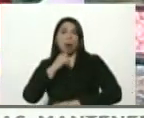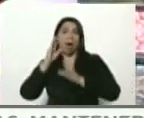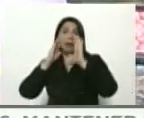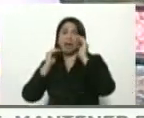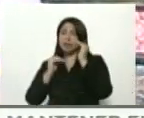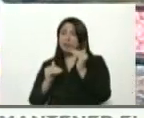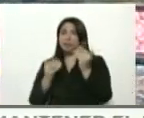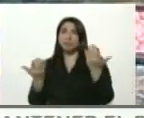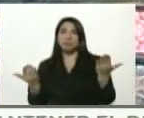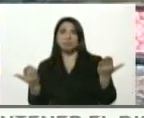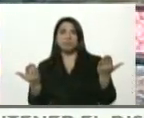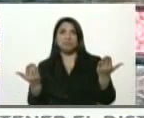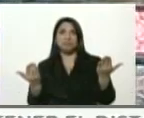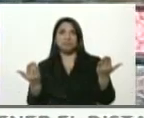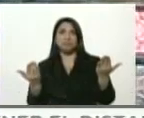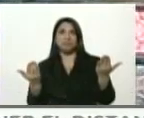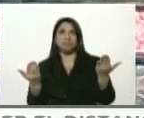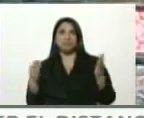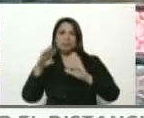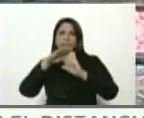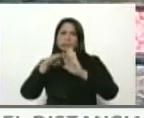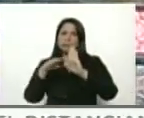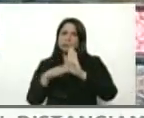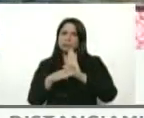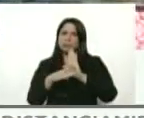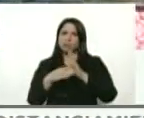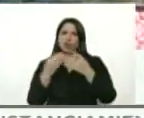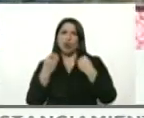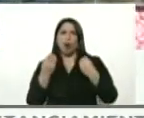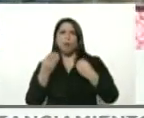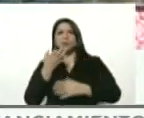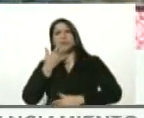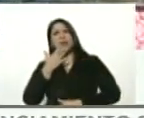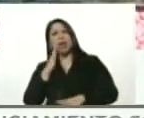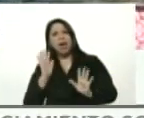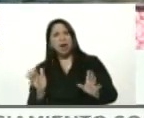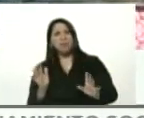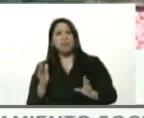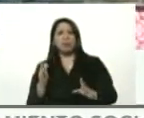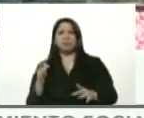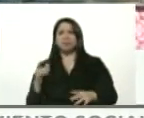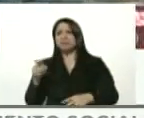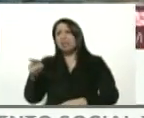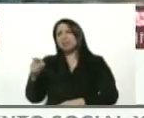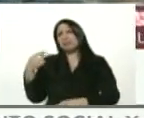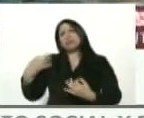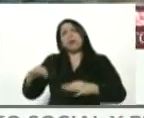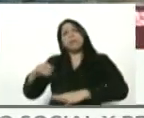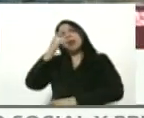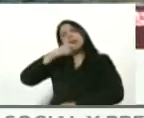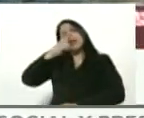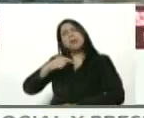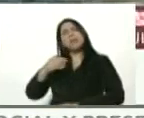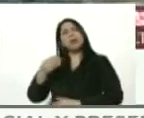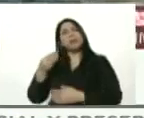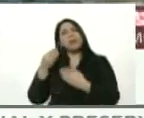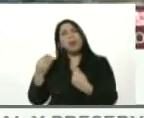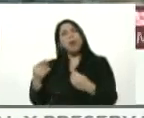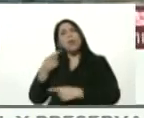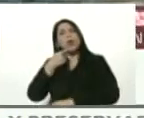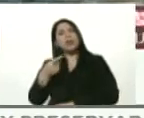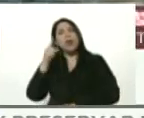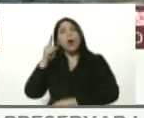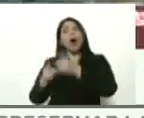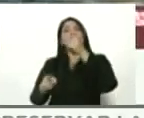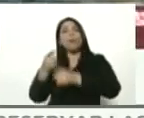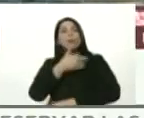permanentemente esta condición como si se tratara de una gripe más, tal como lo han manifestado